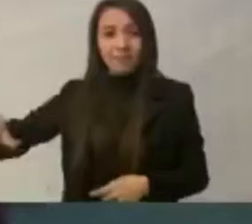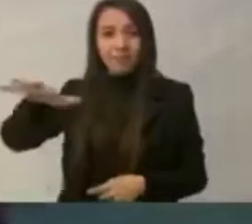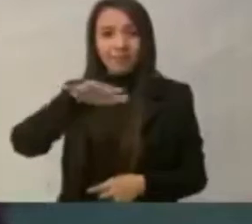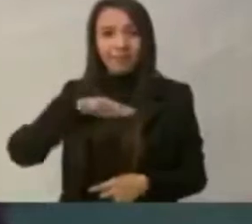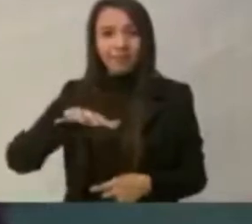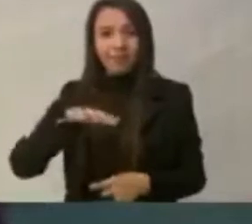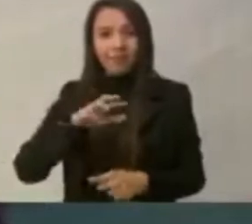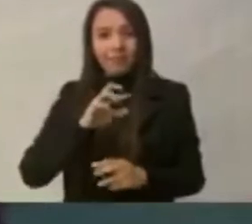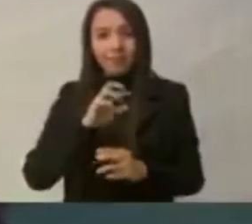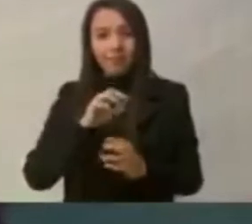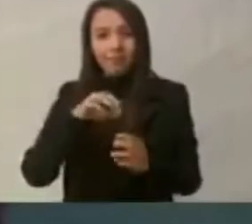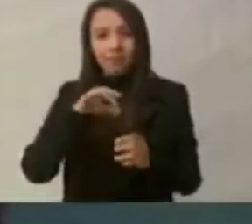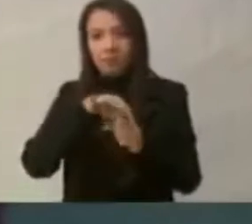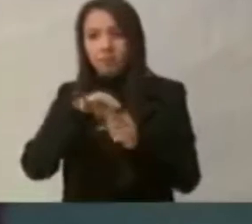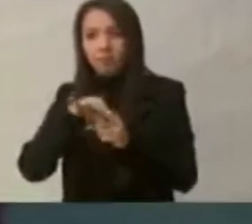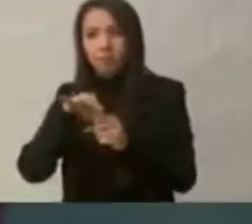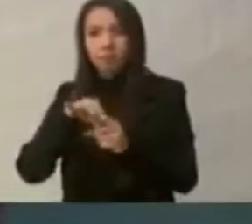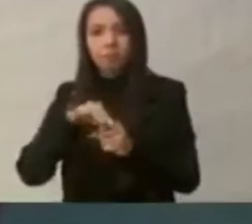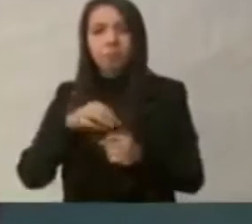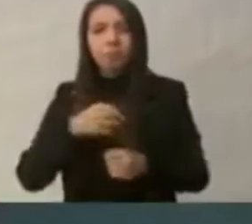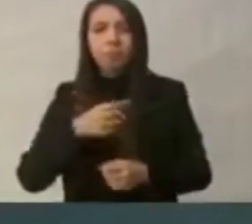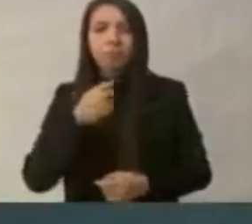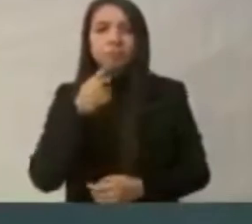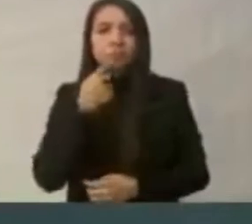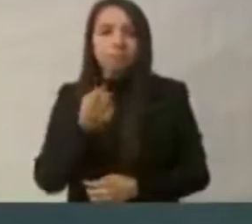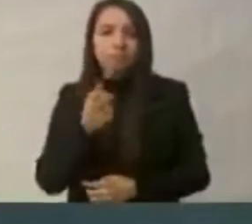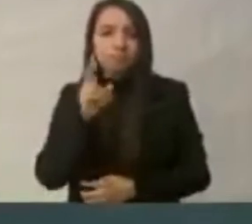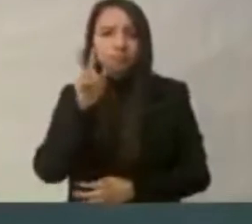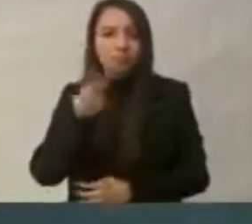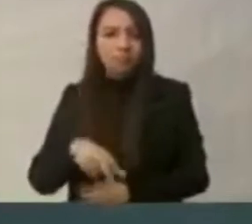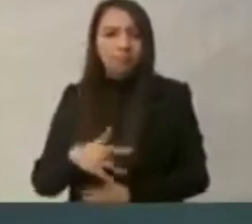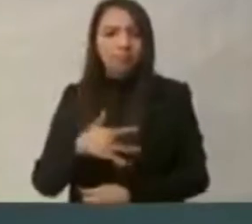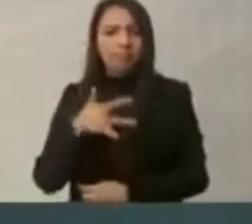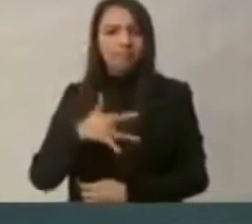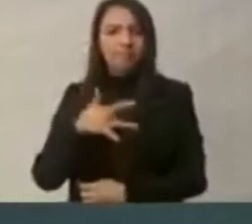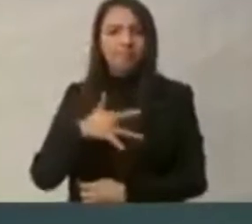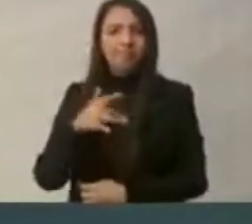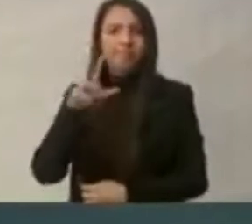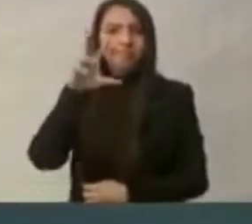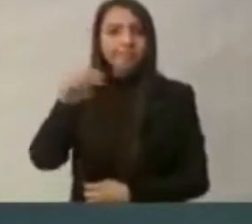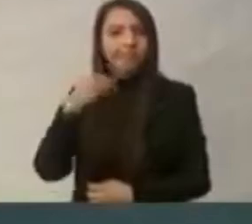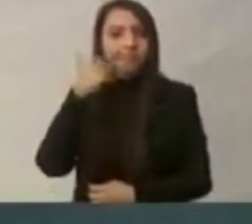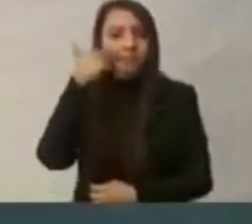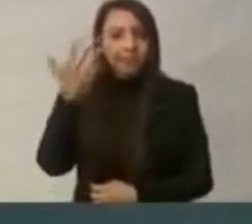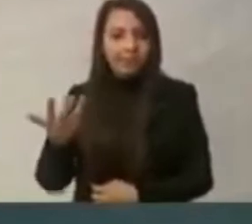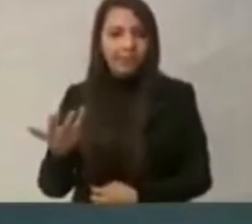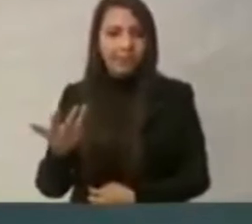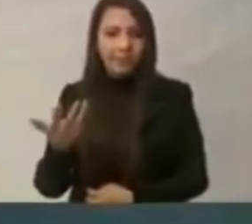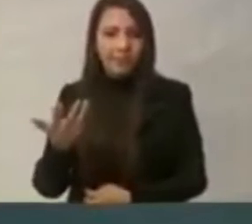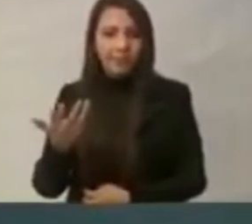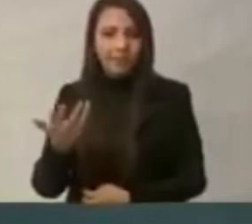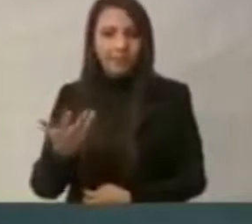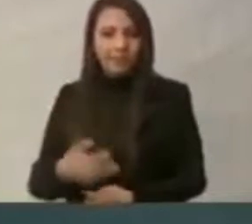expresó su sentir acerca de que no quería que se